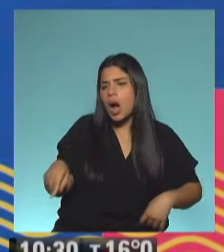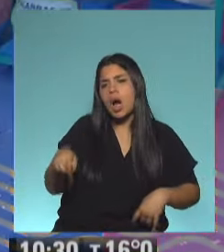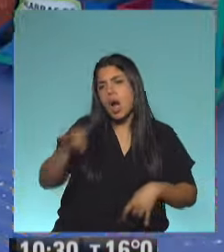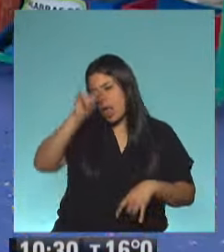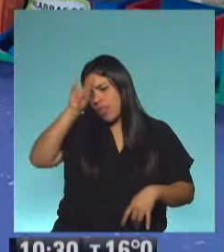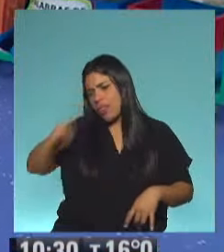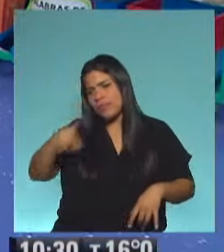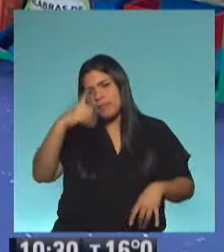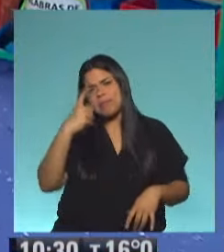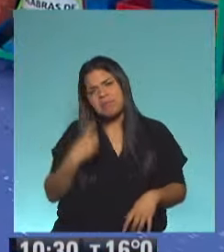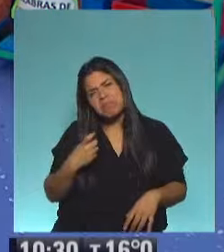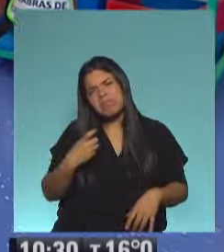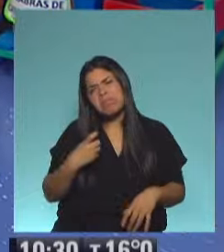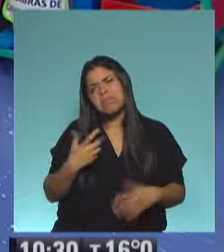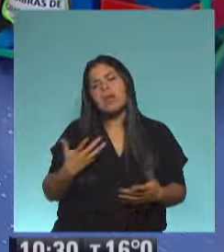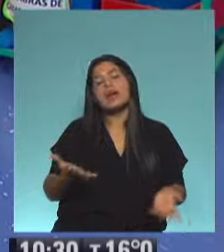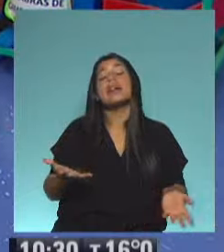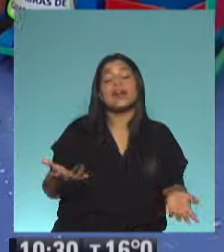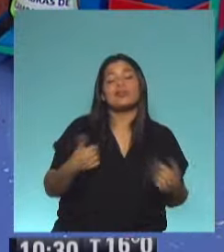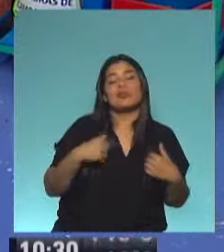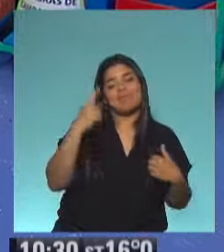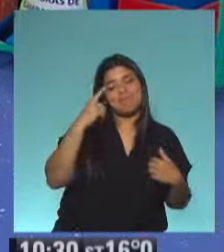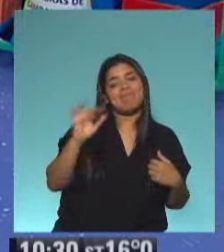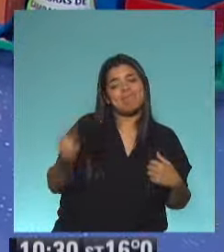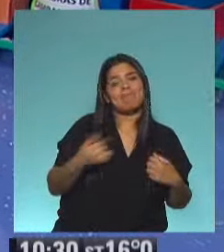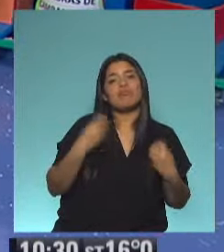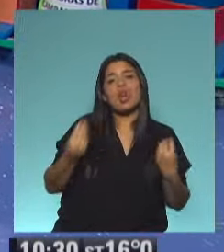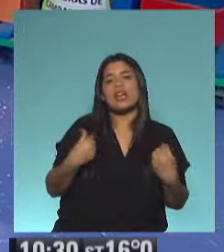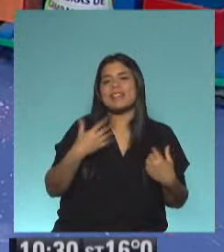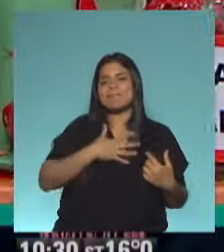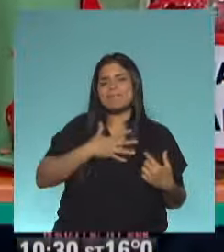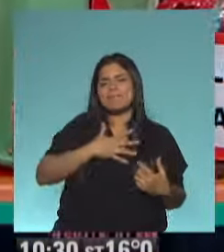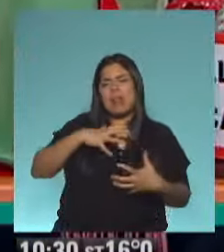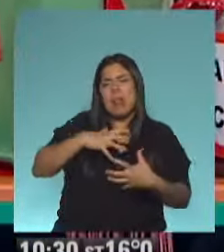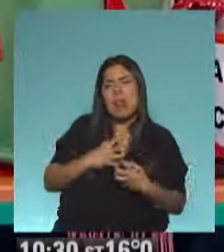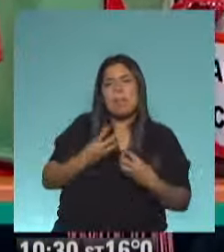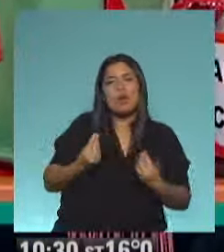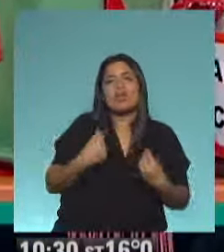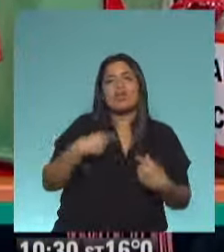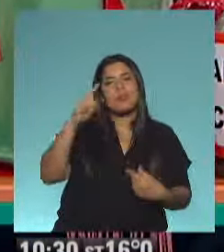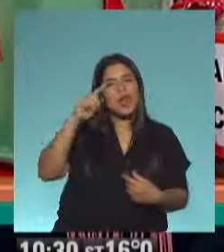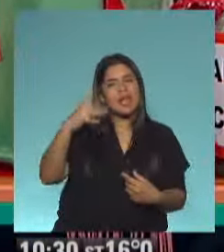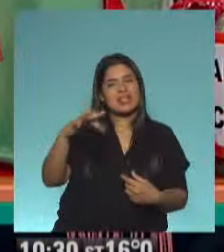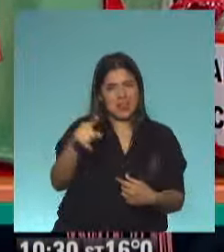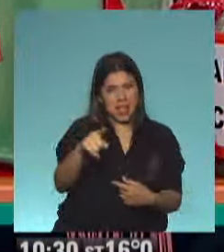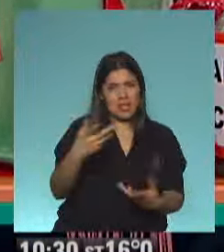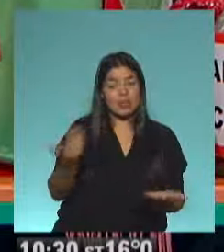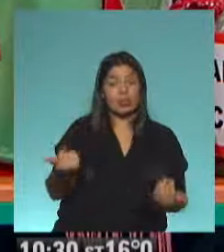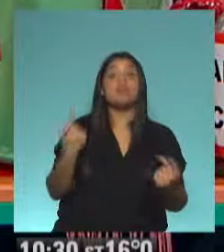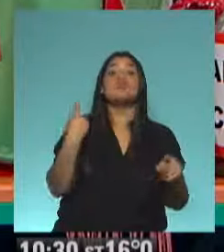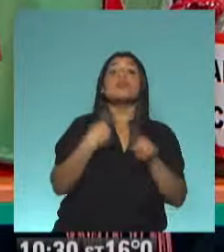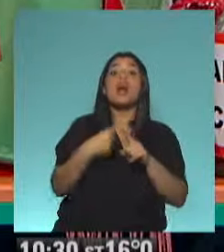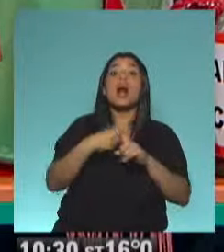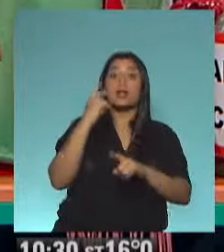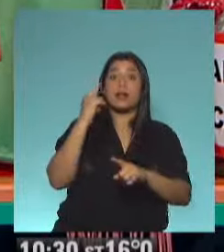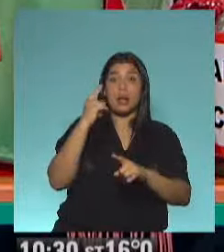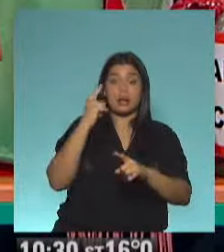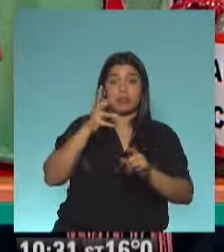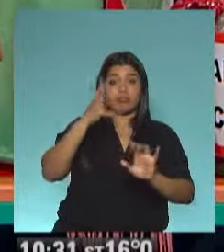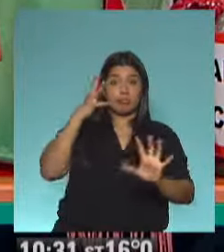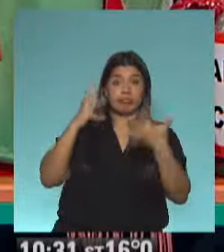quieren. Ay, sí, claro, sí. Me imaginé que iba a ver la foto y no le iba a hacer bien. ¿Sabés que cuando termina el carnaval se quema